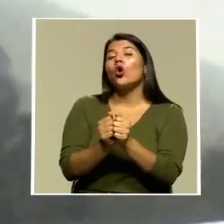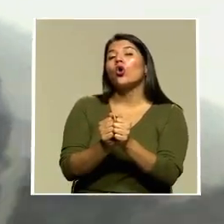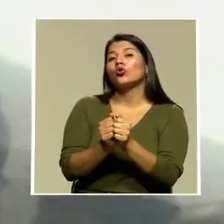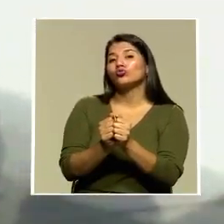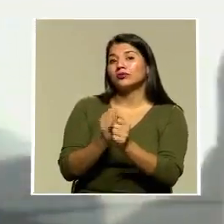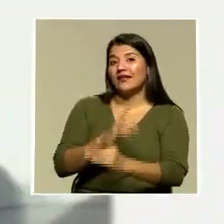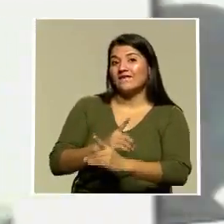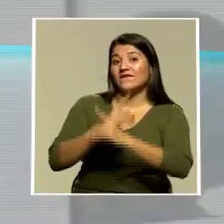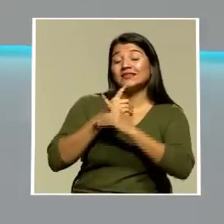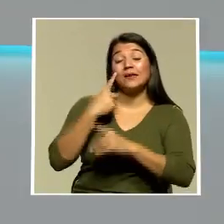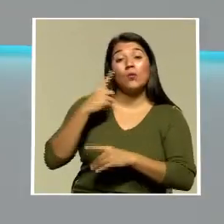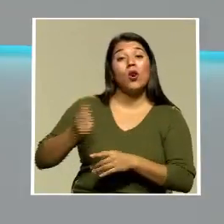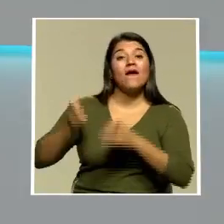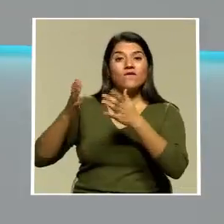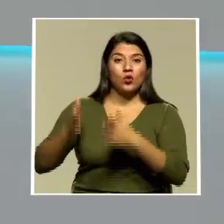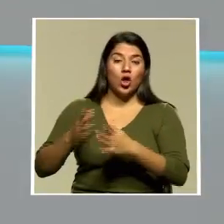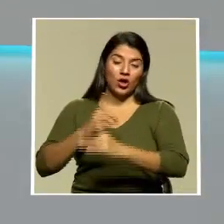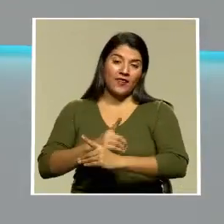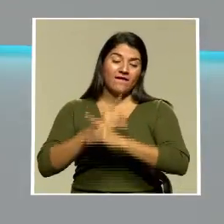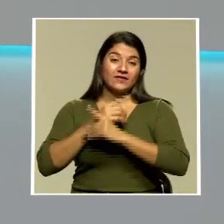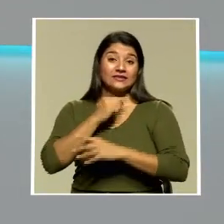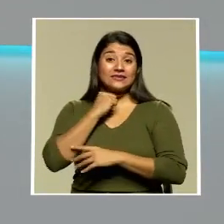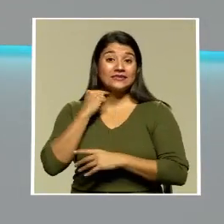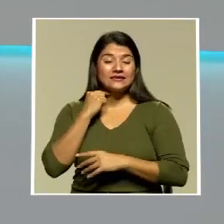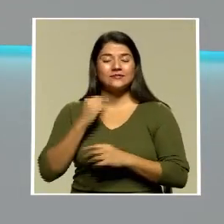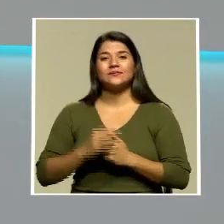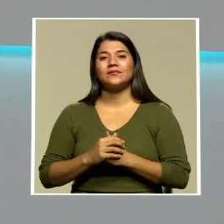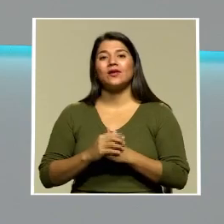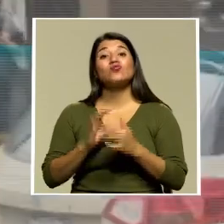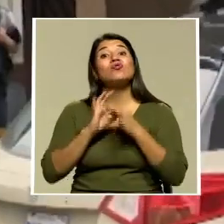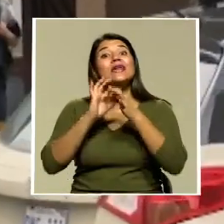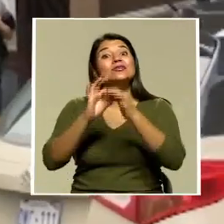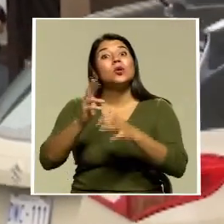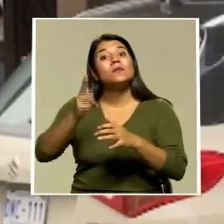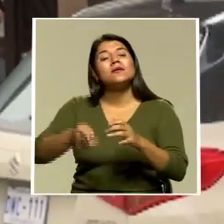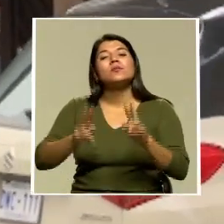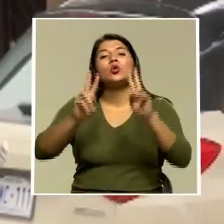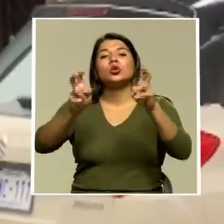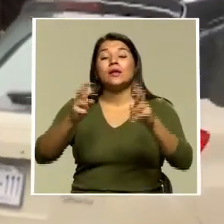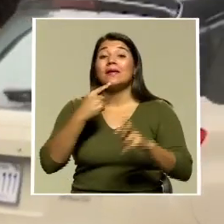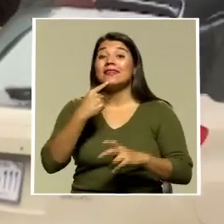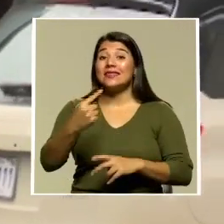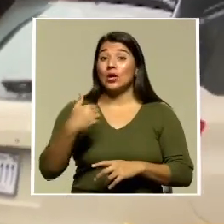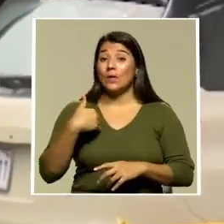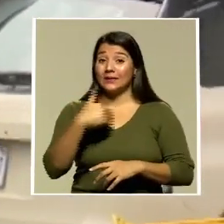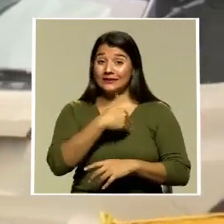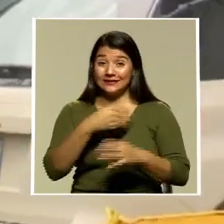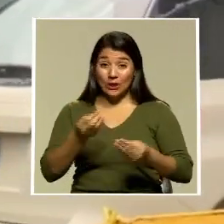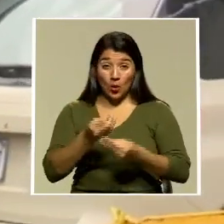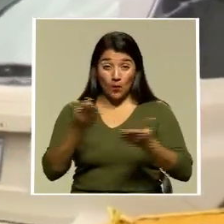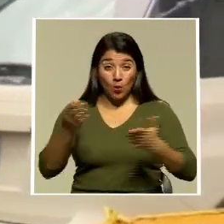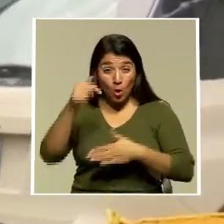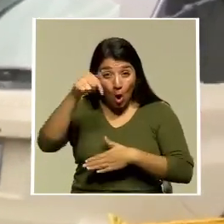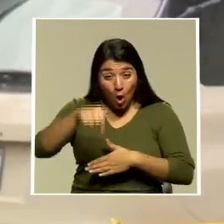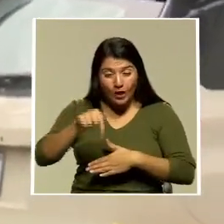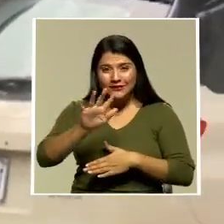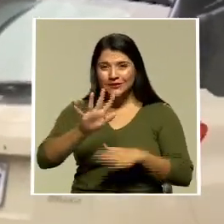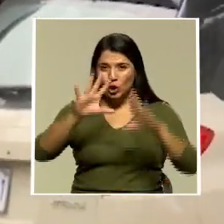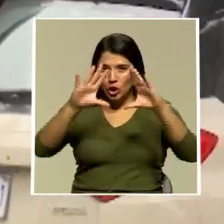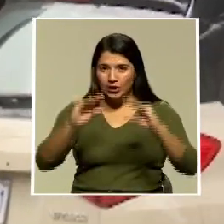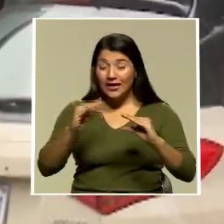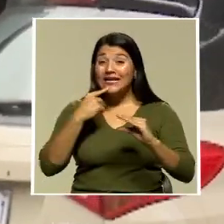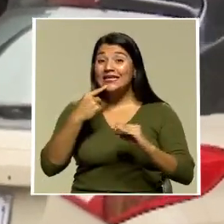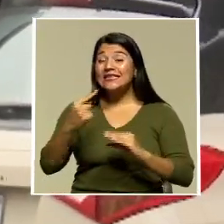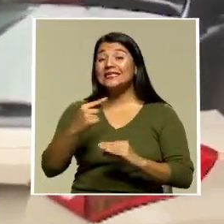de Víquez. Sobre este mismo tema, el Ministerio Público dio a conocer a eso de las 5 de la tarde que Mauricio